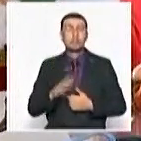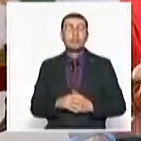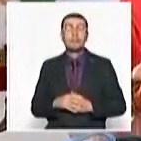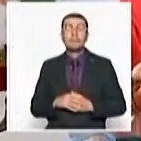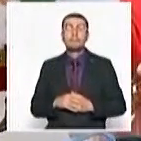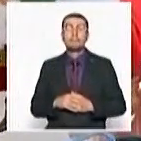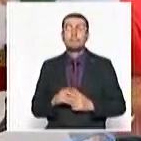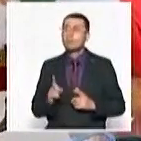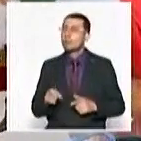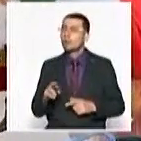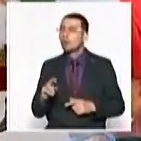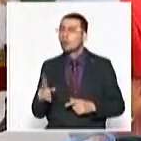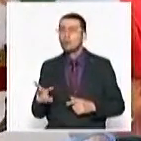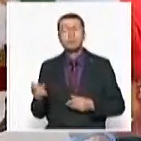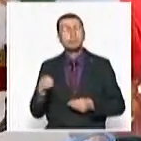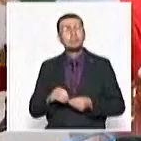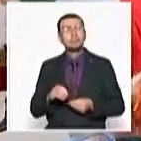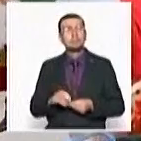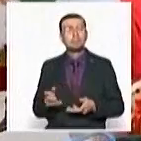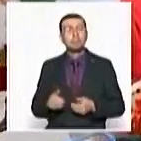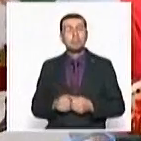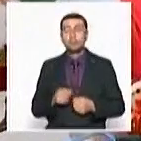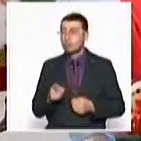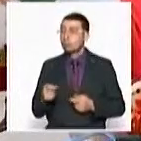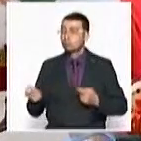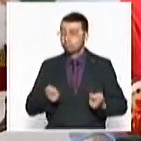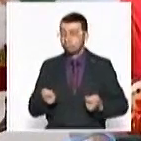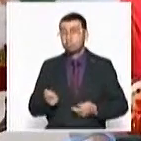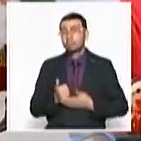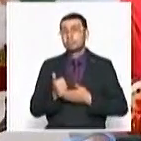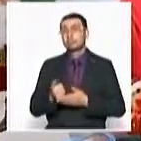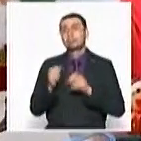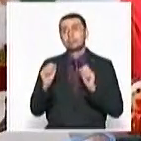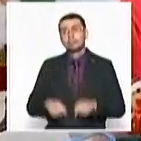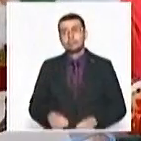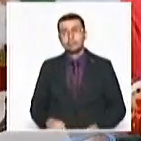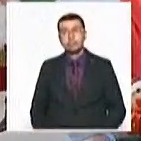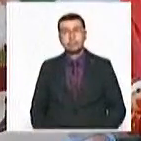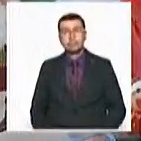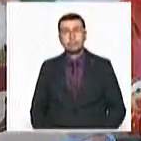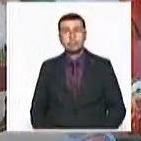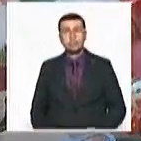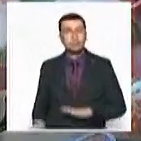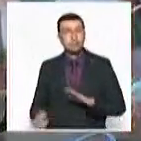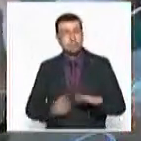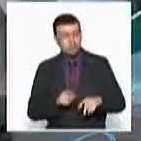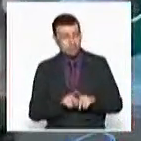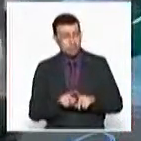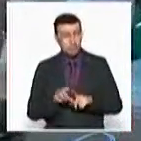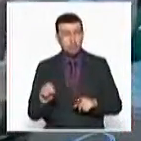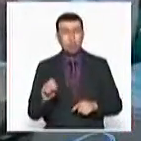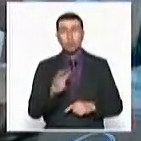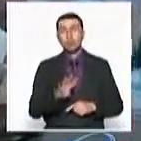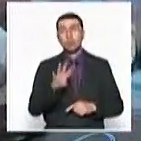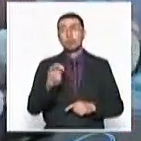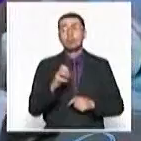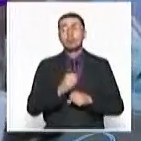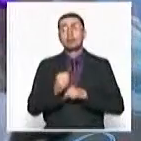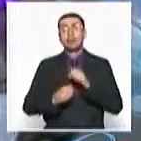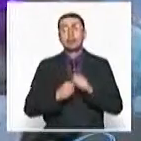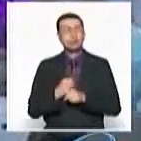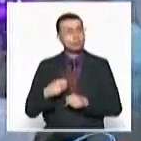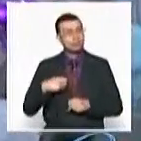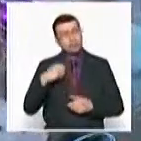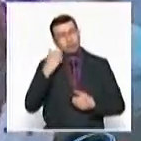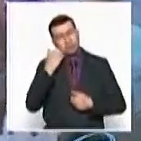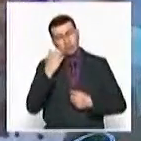habíamos mencionado, con resultados también muy buenos en estos pacientes. Mi hermano de 49 años sufre de síndrome de Down. Tiene